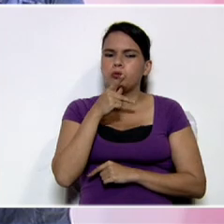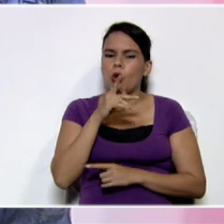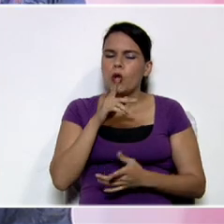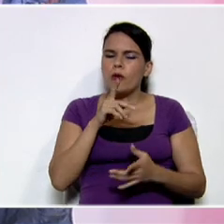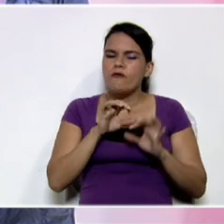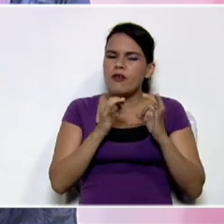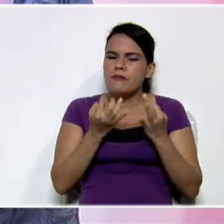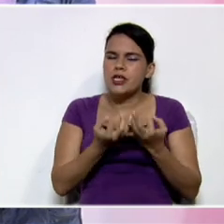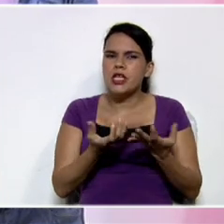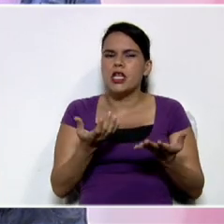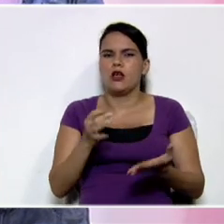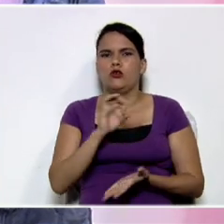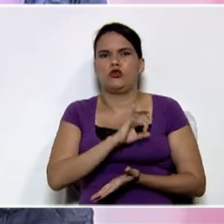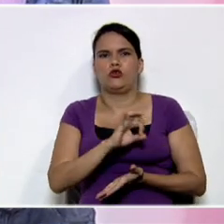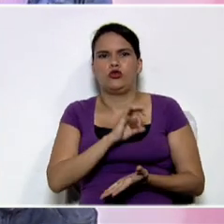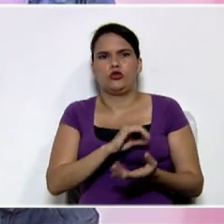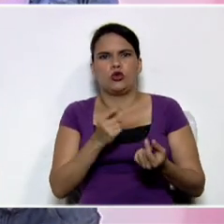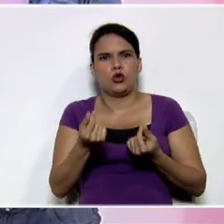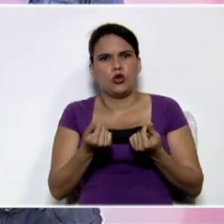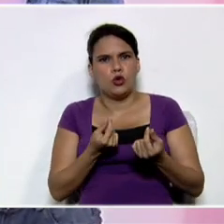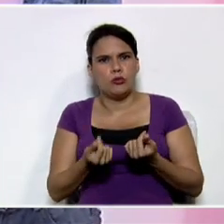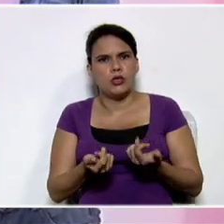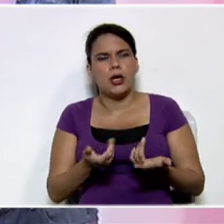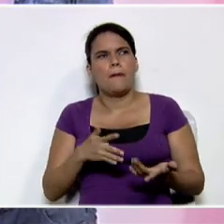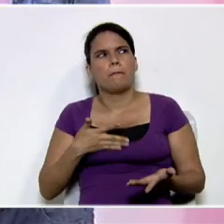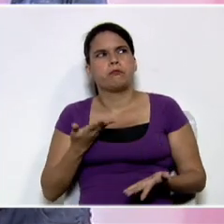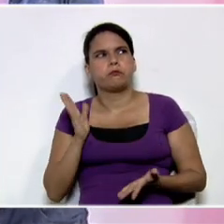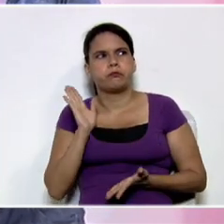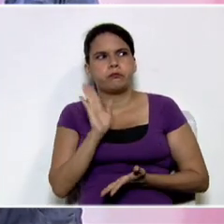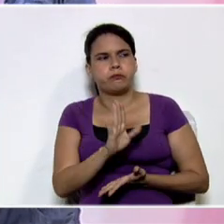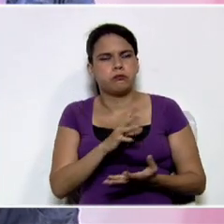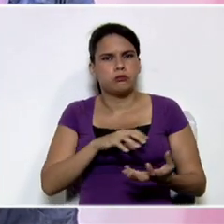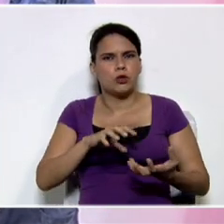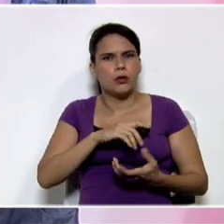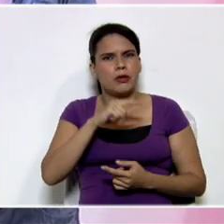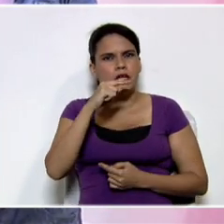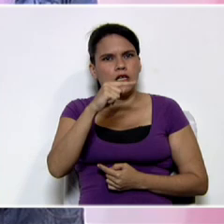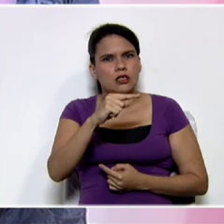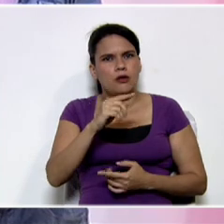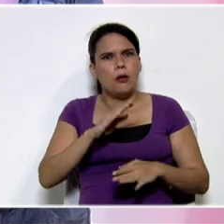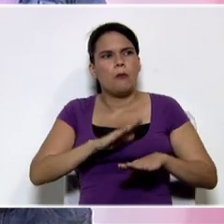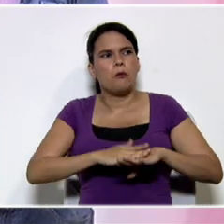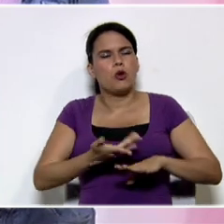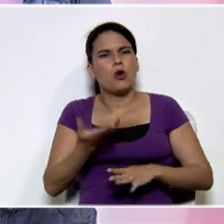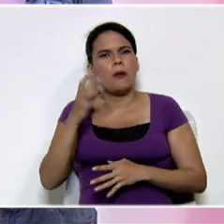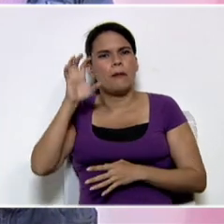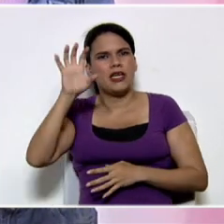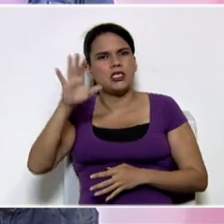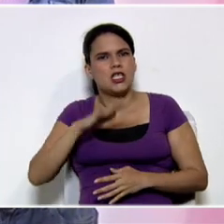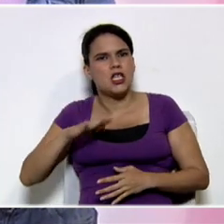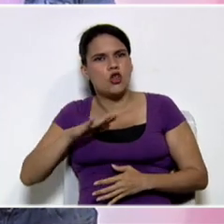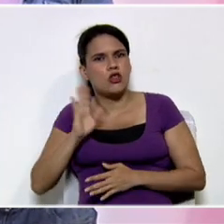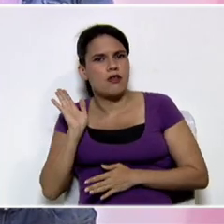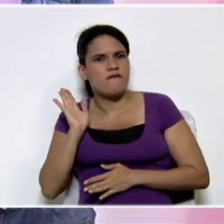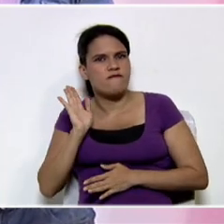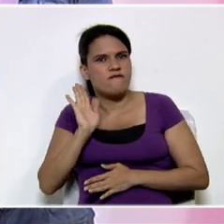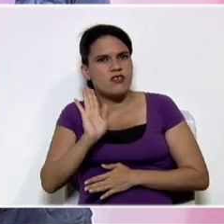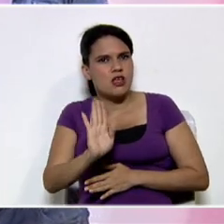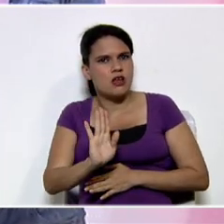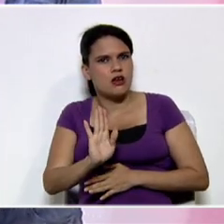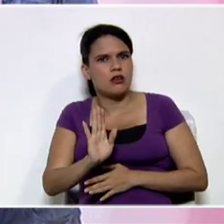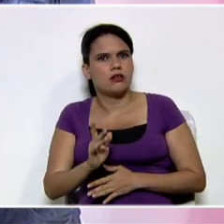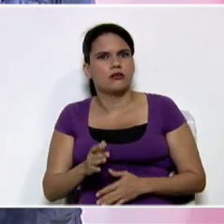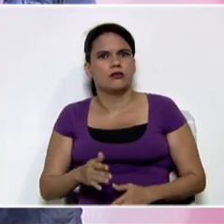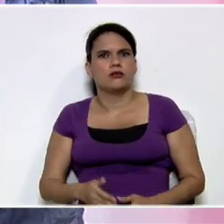negativas para los países de origen, motivado a que hay o puede salir